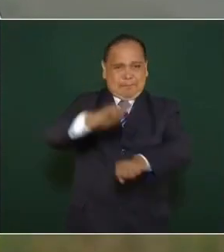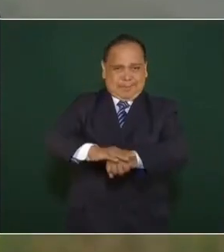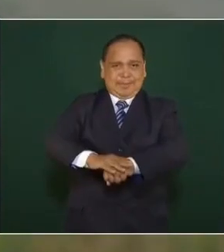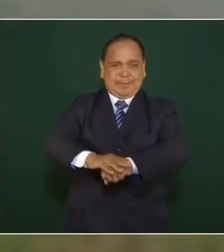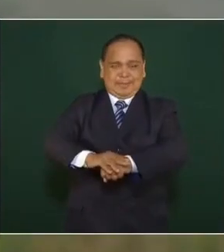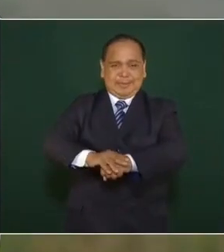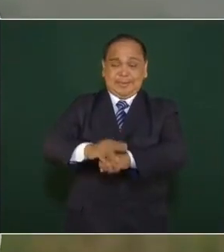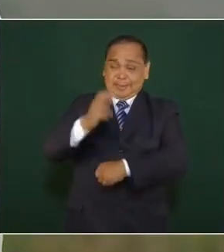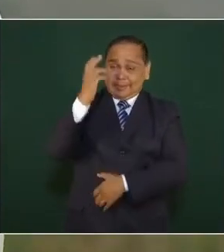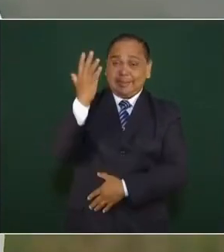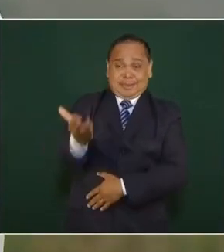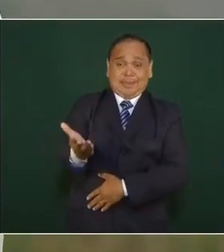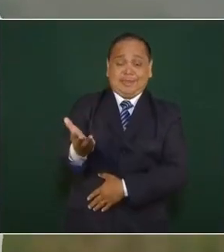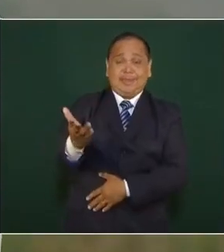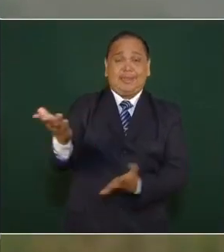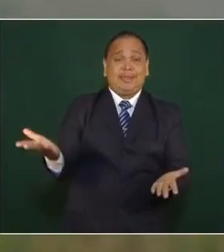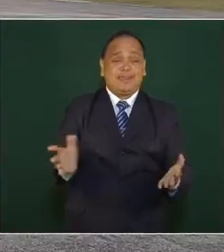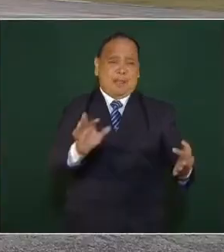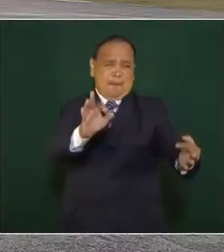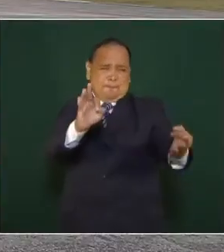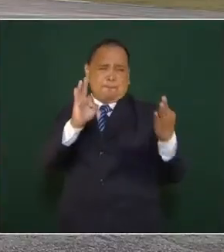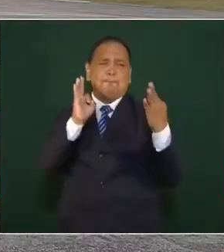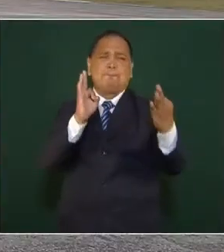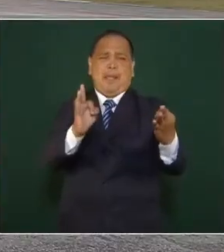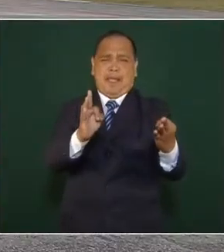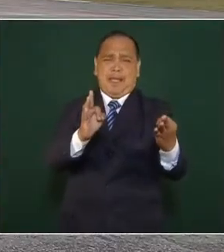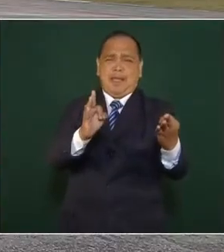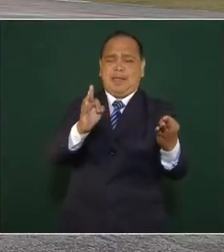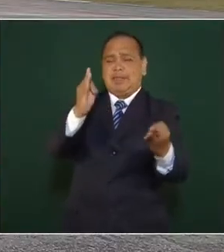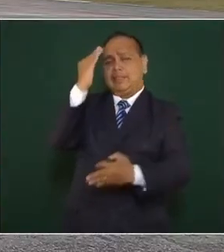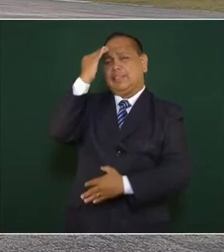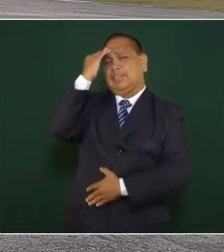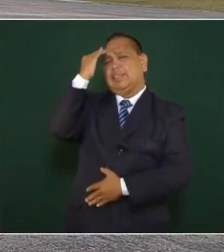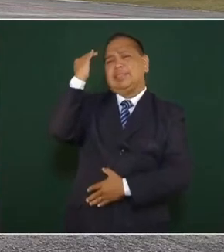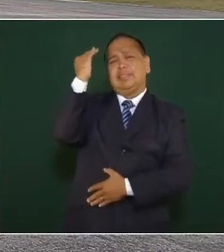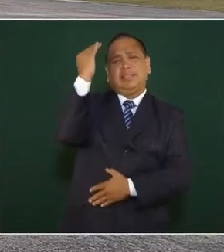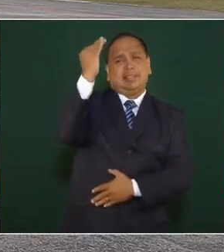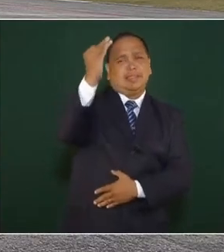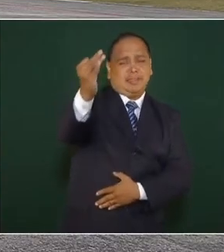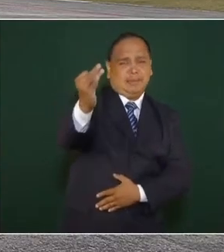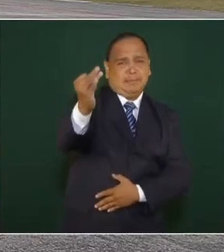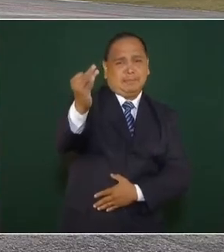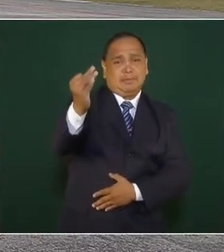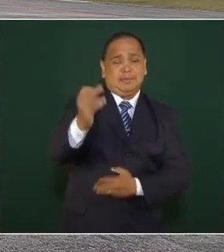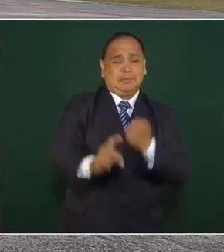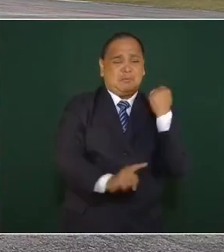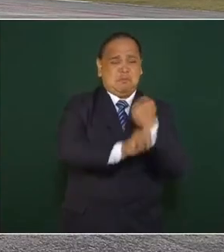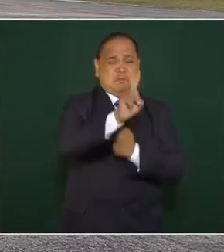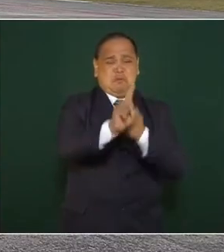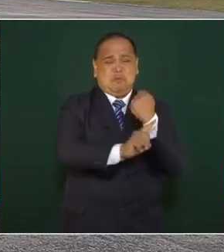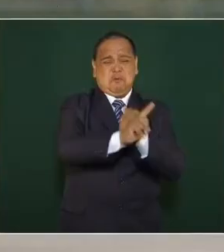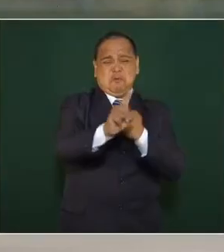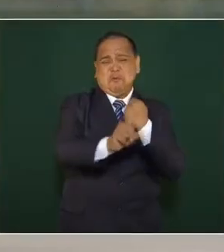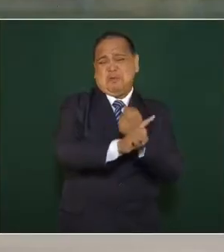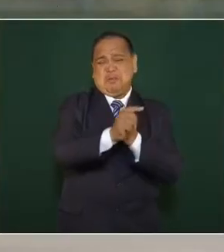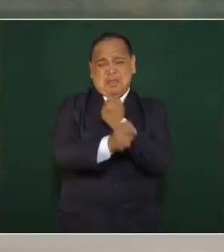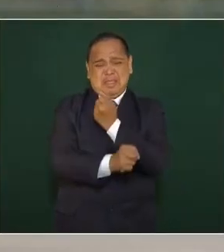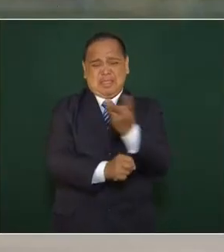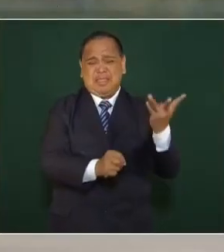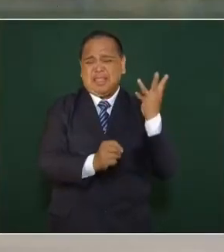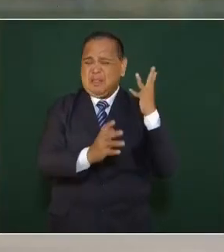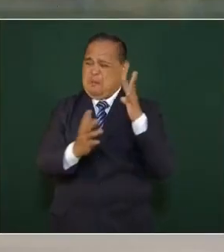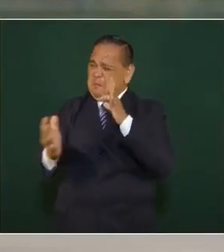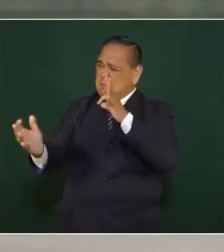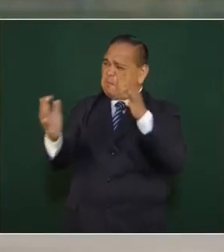quien defendió en tiempos de canallas a